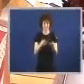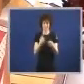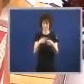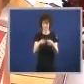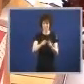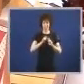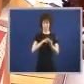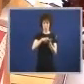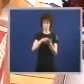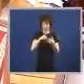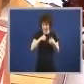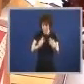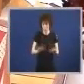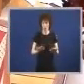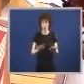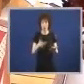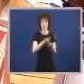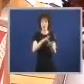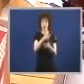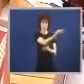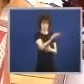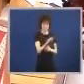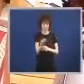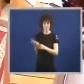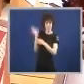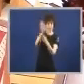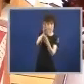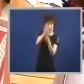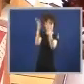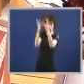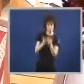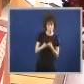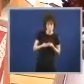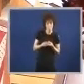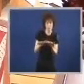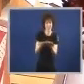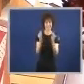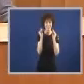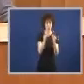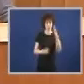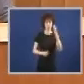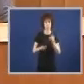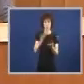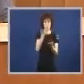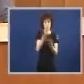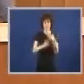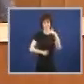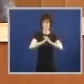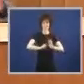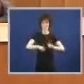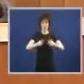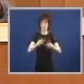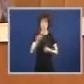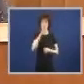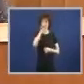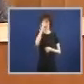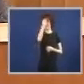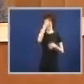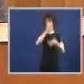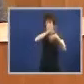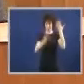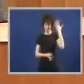serie de cuestións de actualidade que ven presentar as contas e as propostas de teito de gasto para facer esas contas debería ter en conta. Por lo